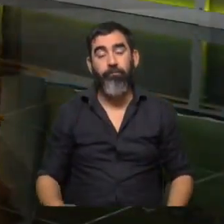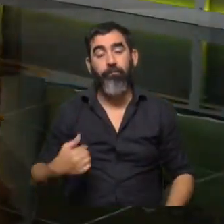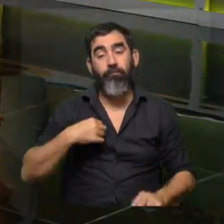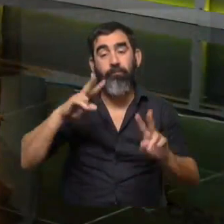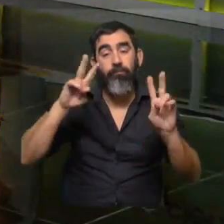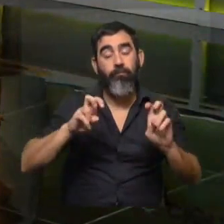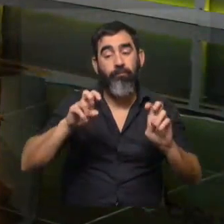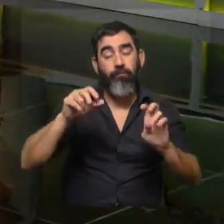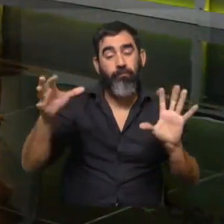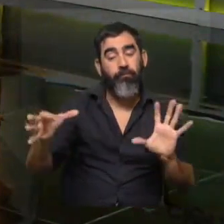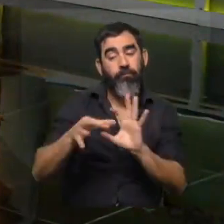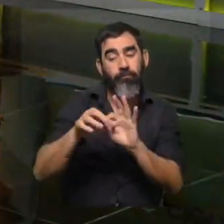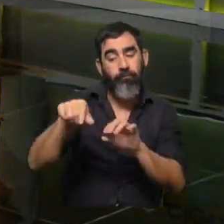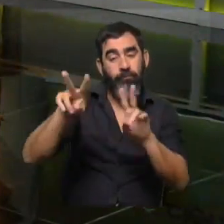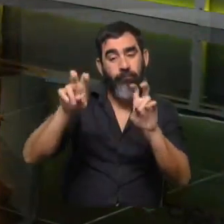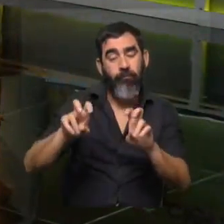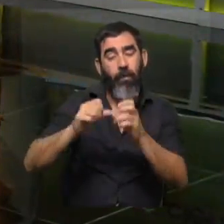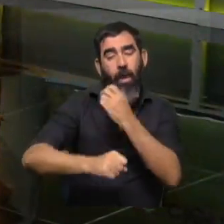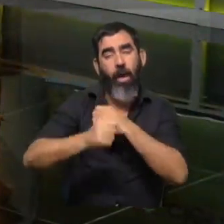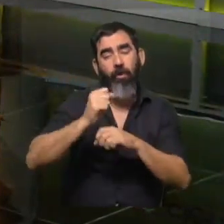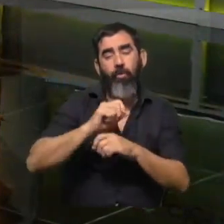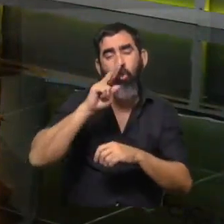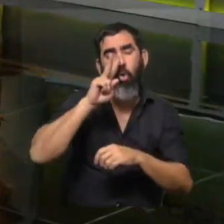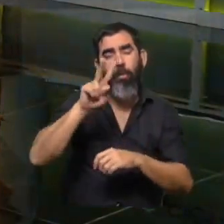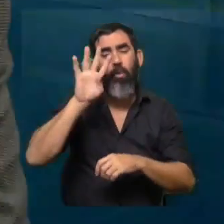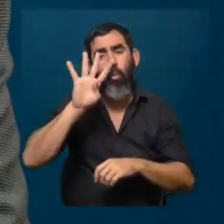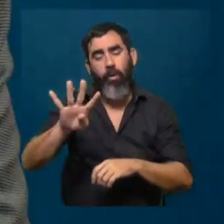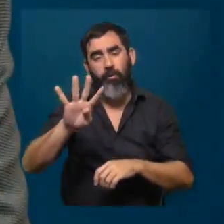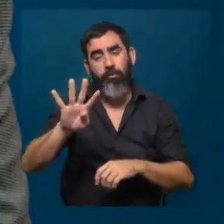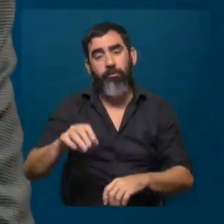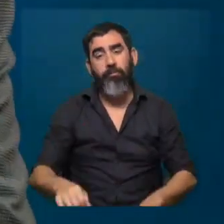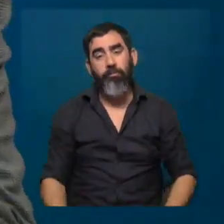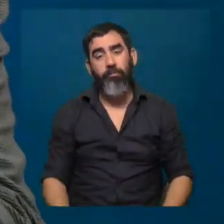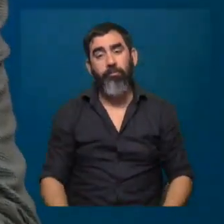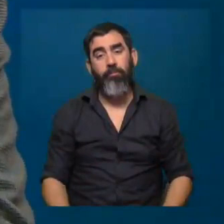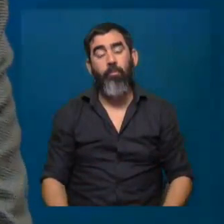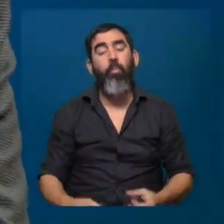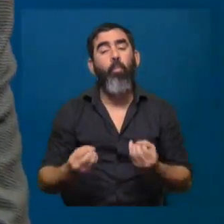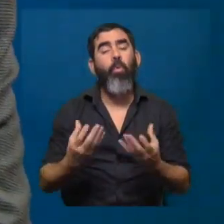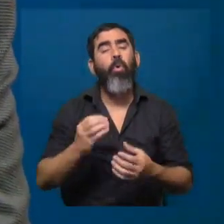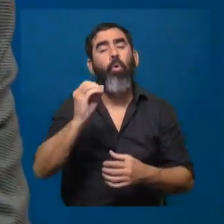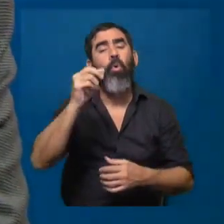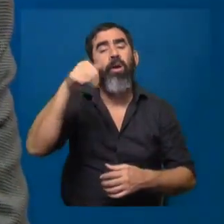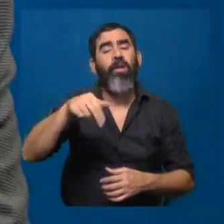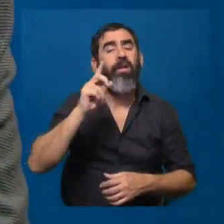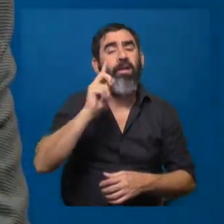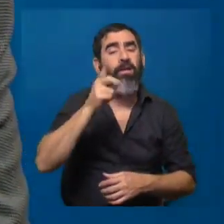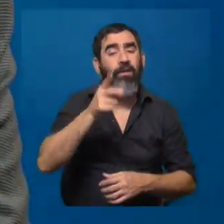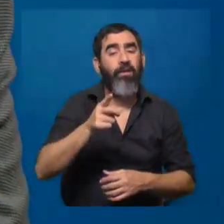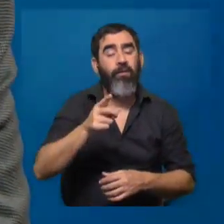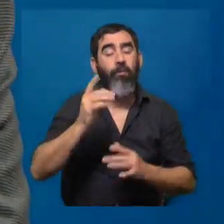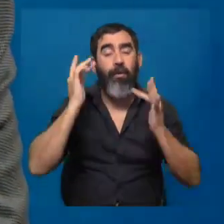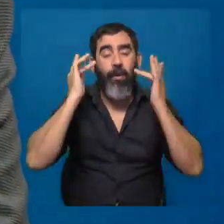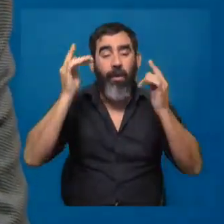tema del acuífero guaraní allá por el 2004 a través de una ONG, que justamente trabajamos sobre